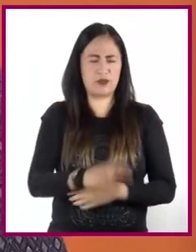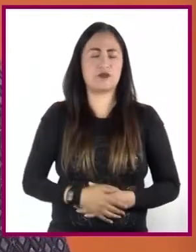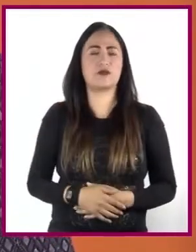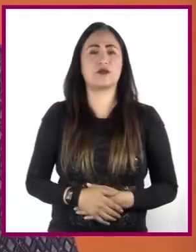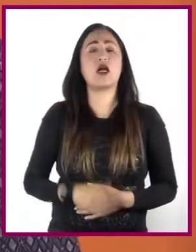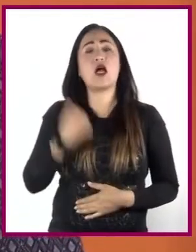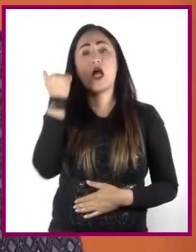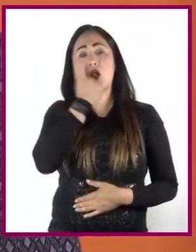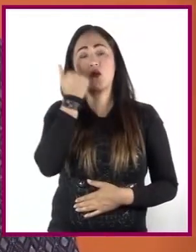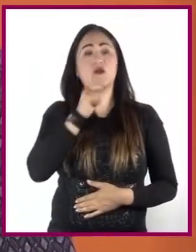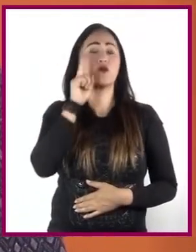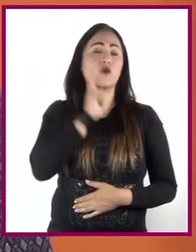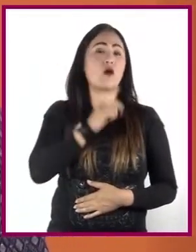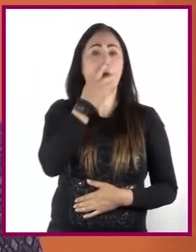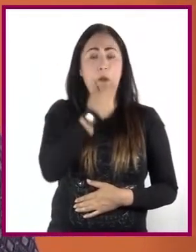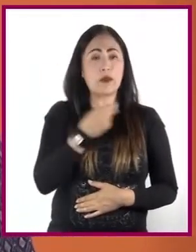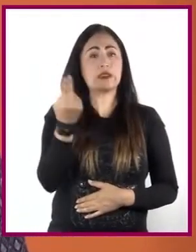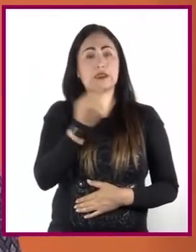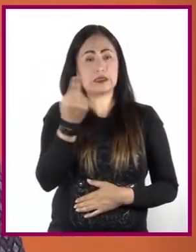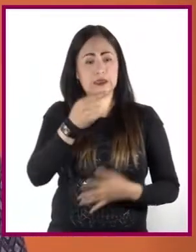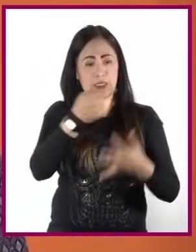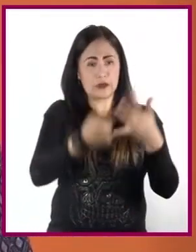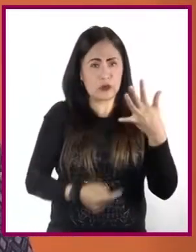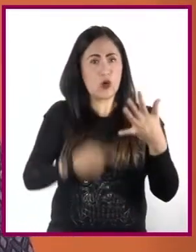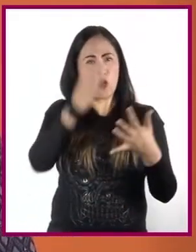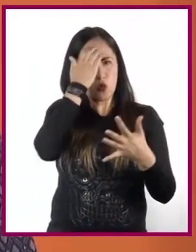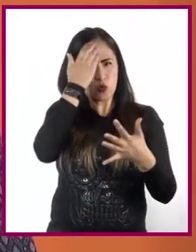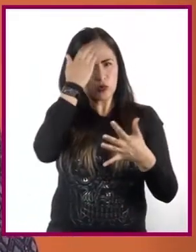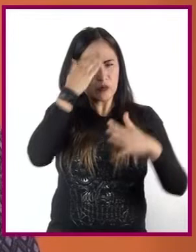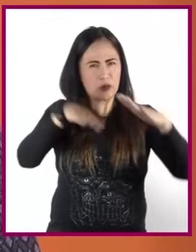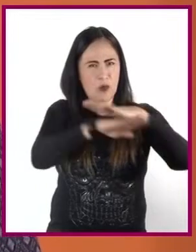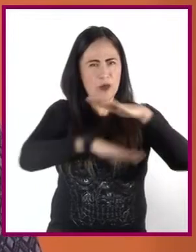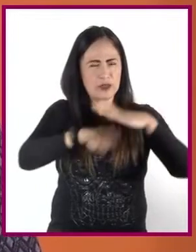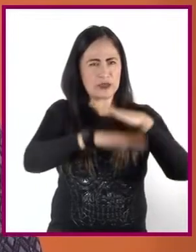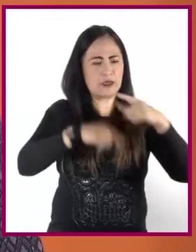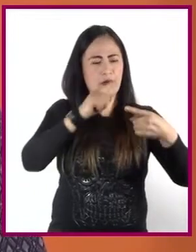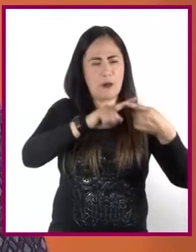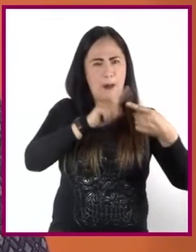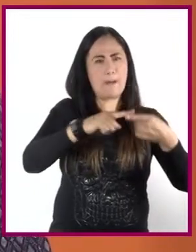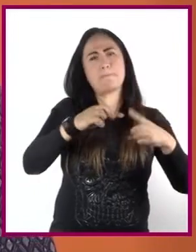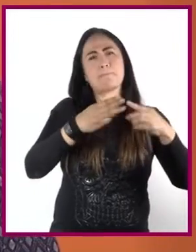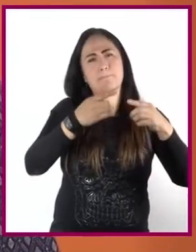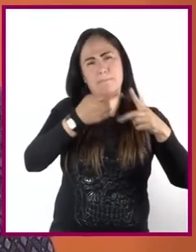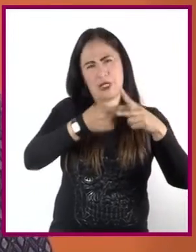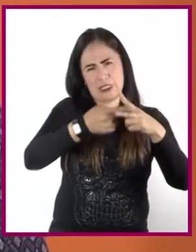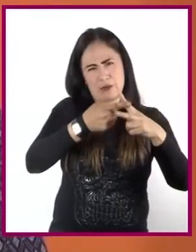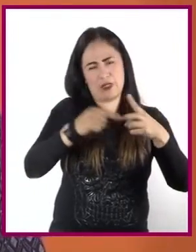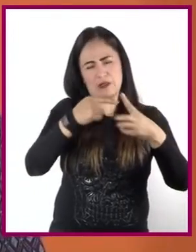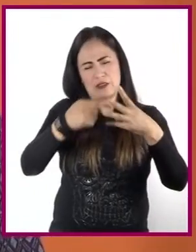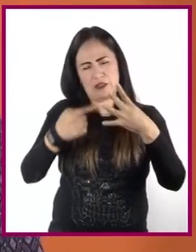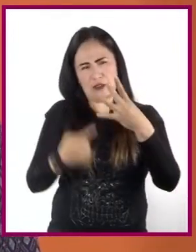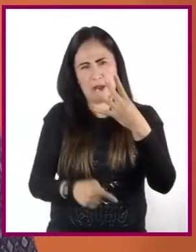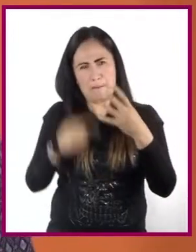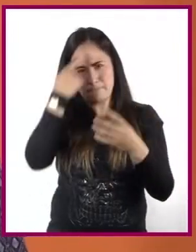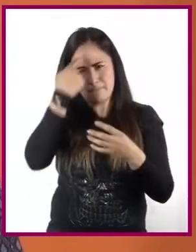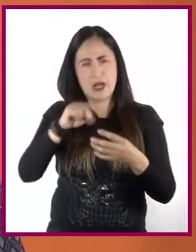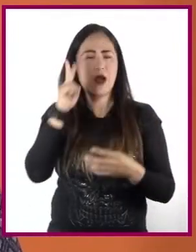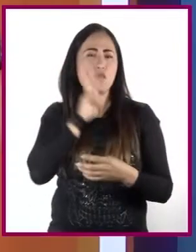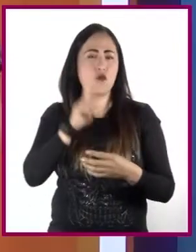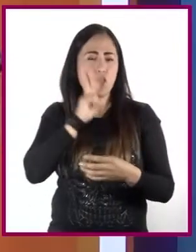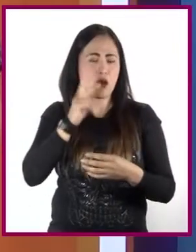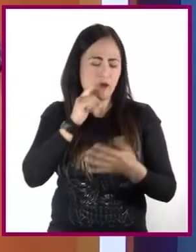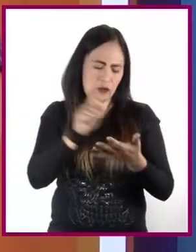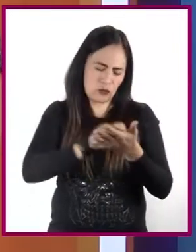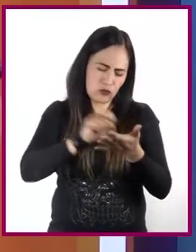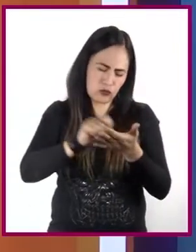los conocimientos básicos en el área de matemáticas y las demás áreas del conocimiento para poder enfrentar estas pruebas y